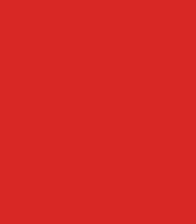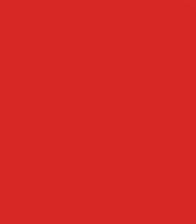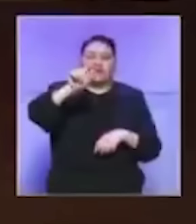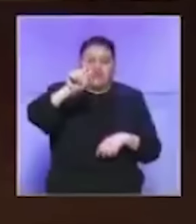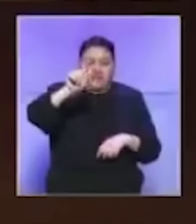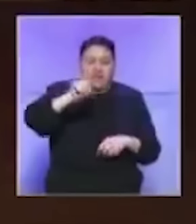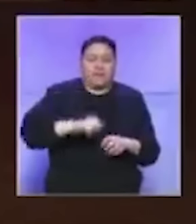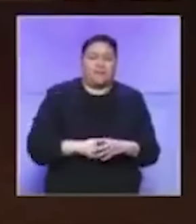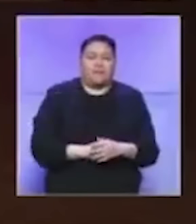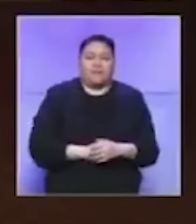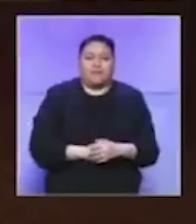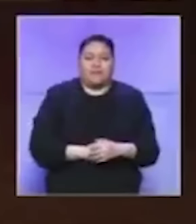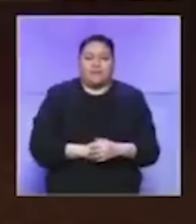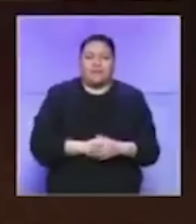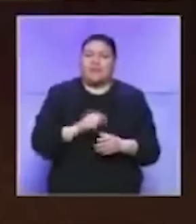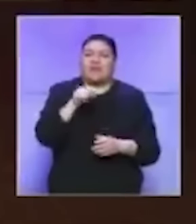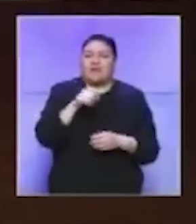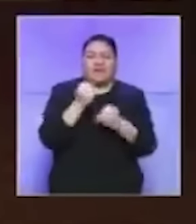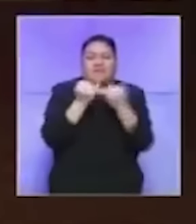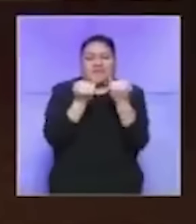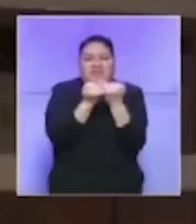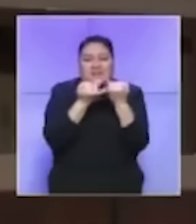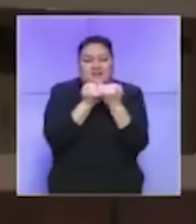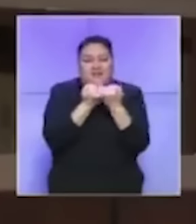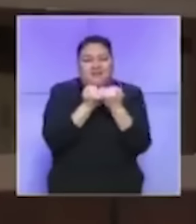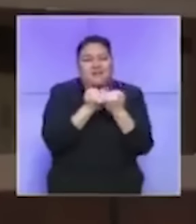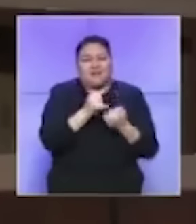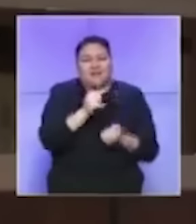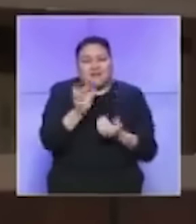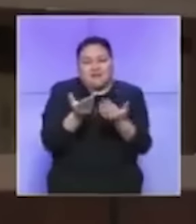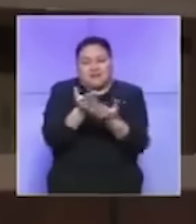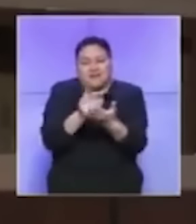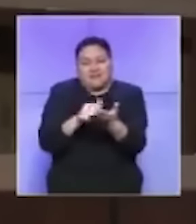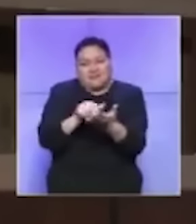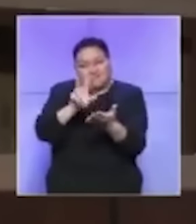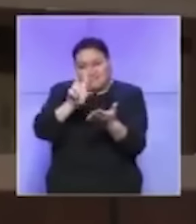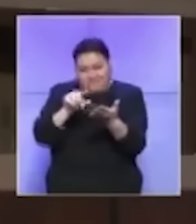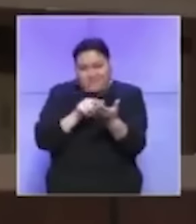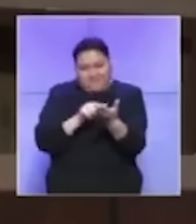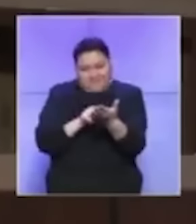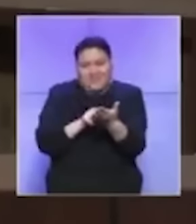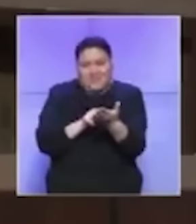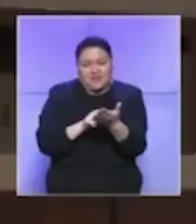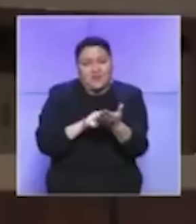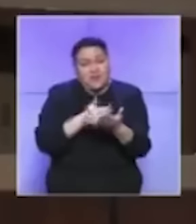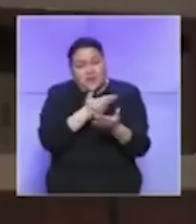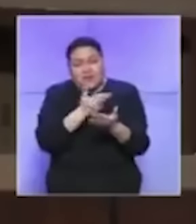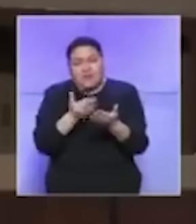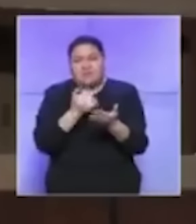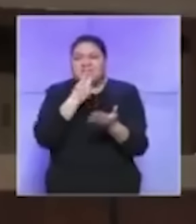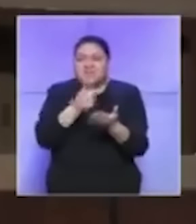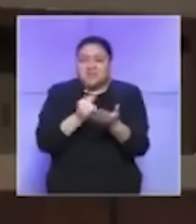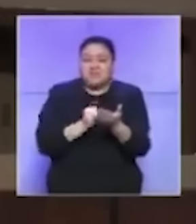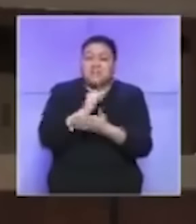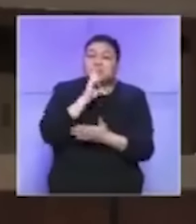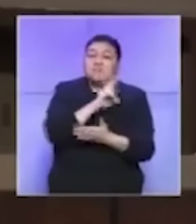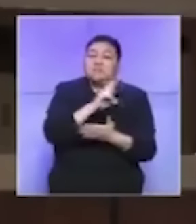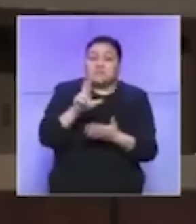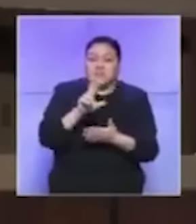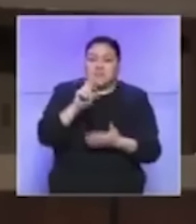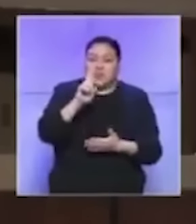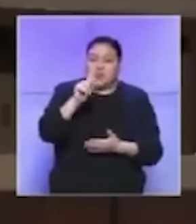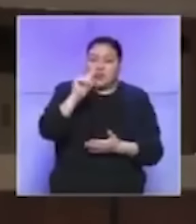electoral. Aquí también me distancio de la propuesta del proyecto que propone confirmar la decisión de la